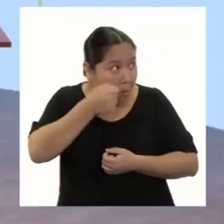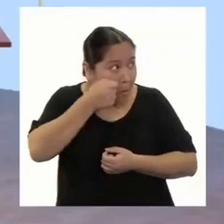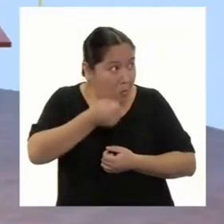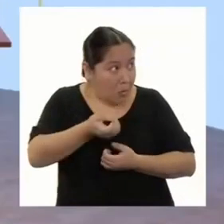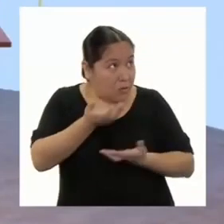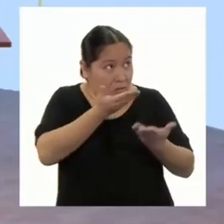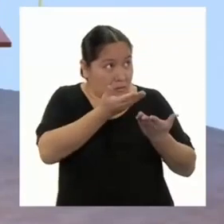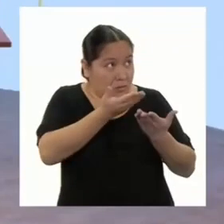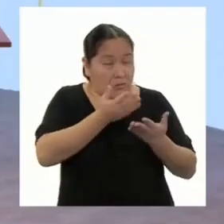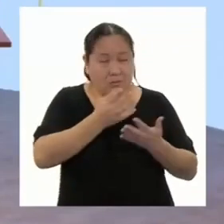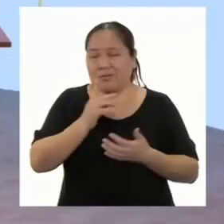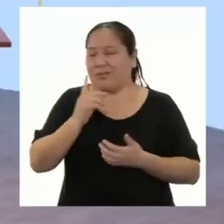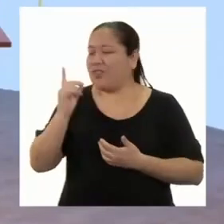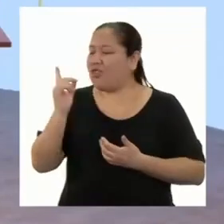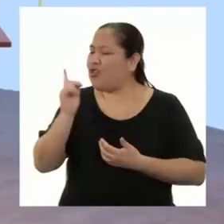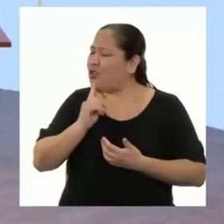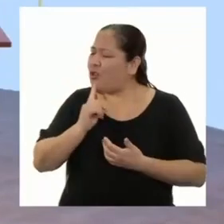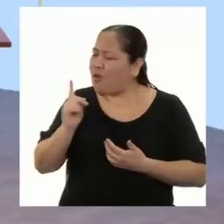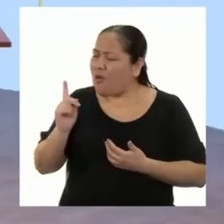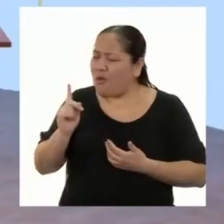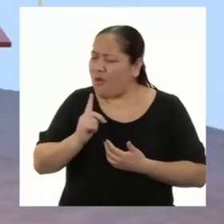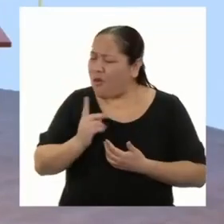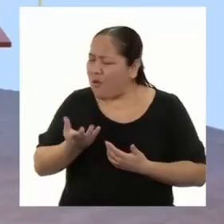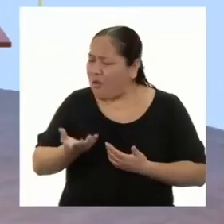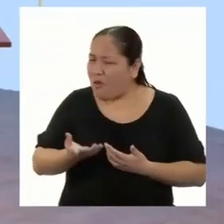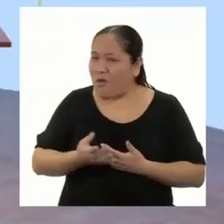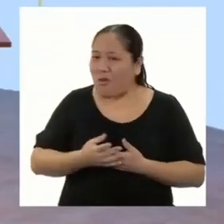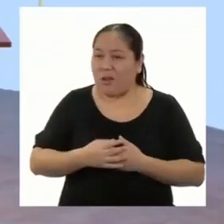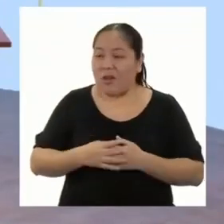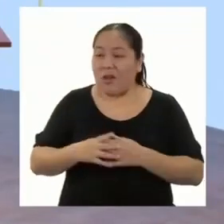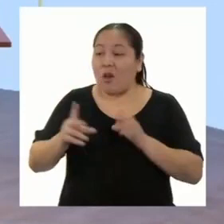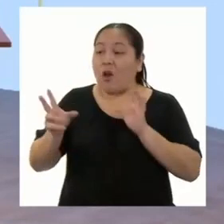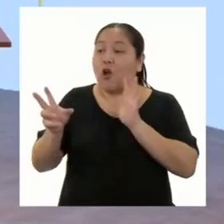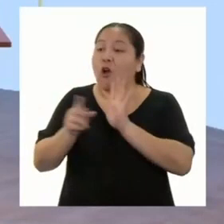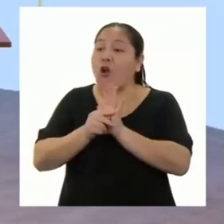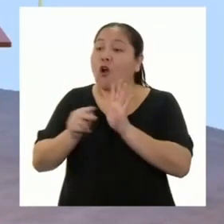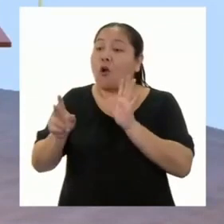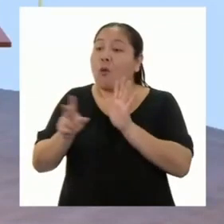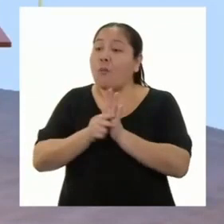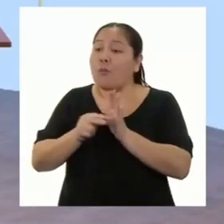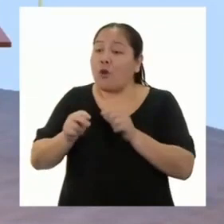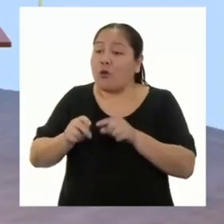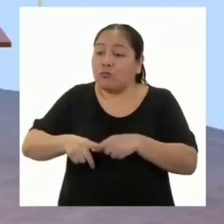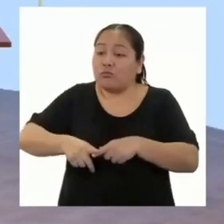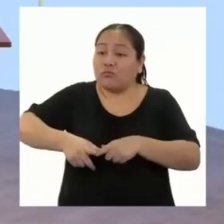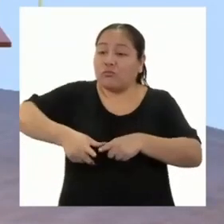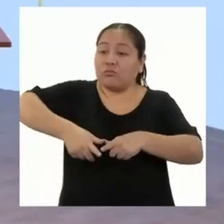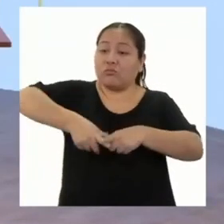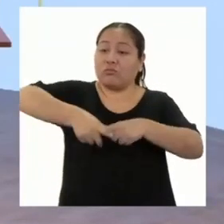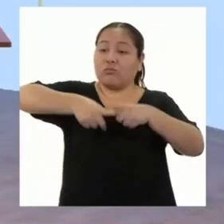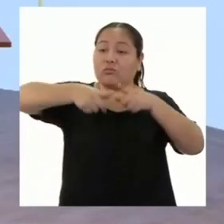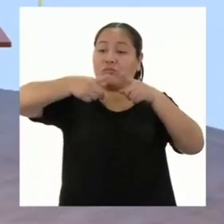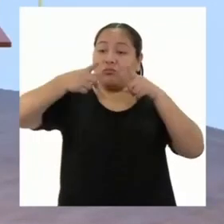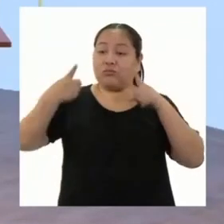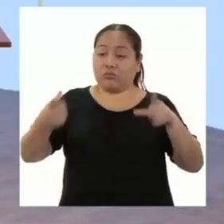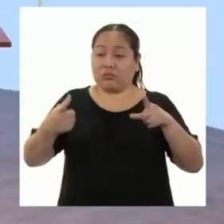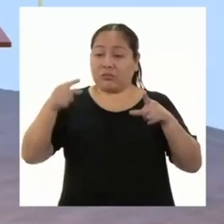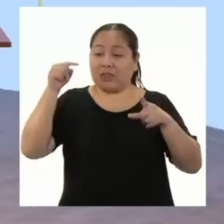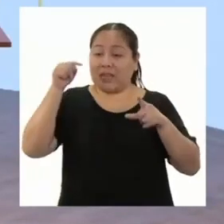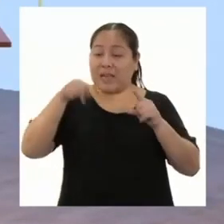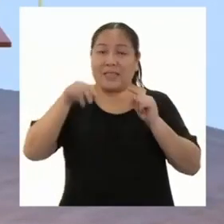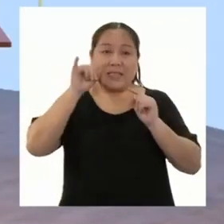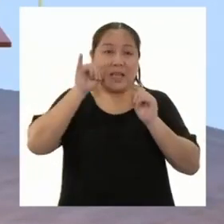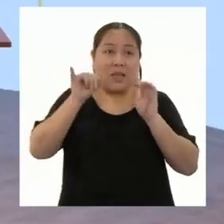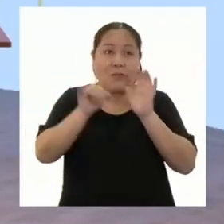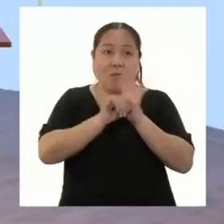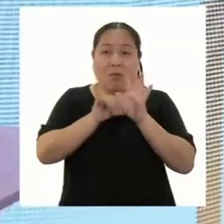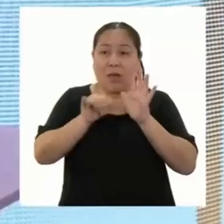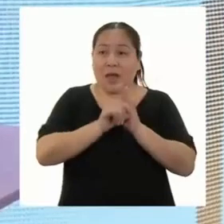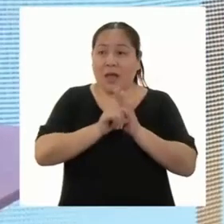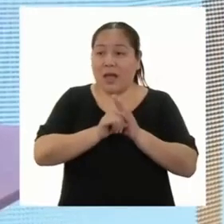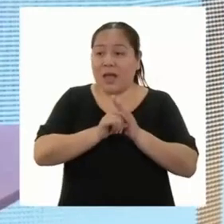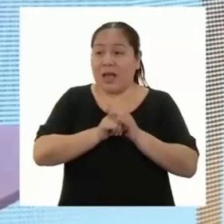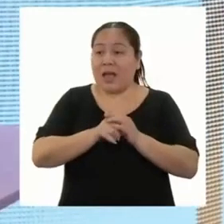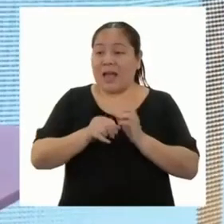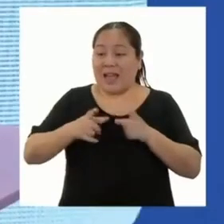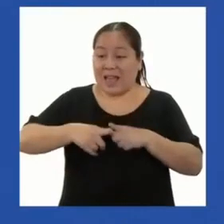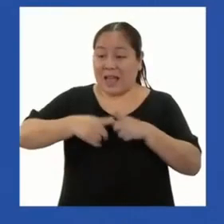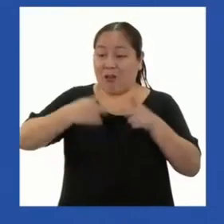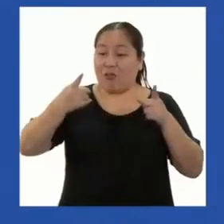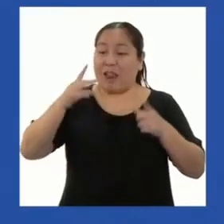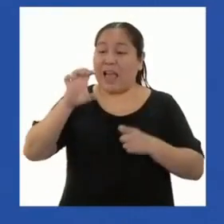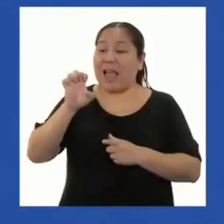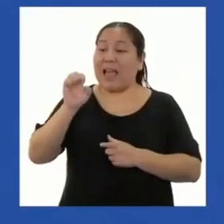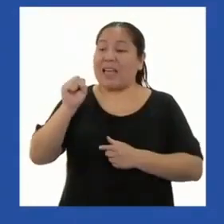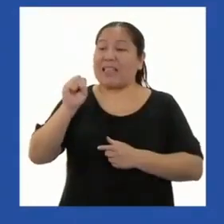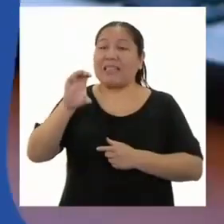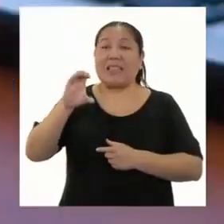¡No! Sacó una fotocopia ampliando la imagen a una escala más